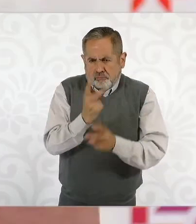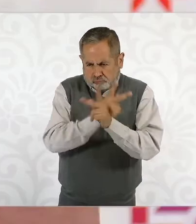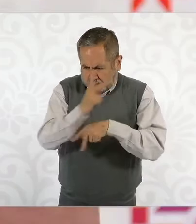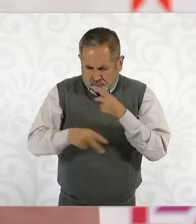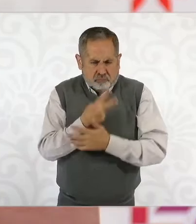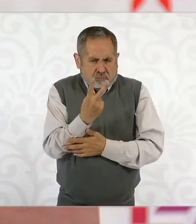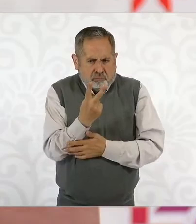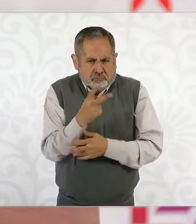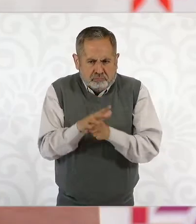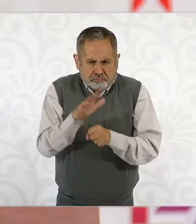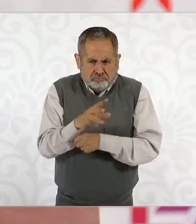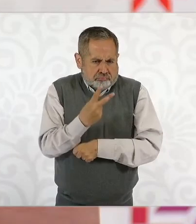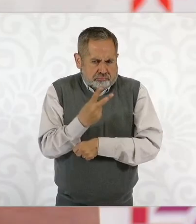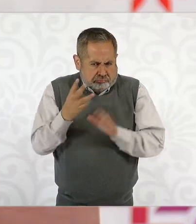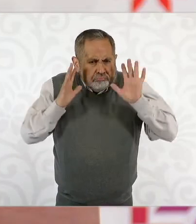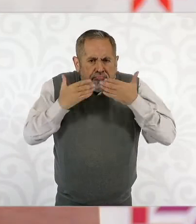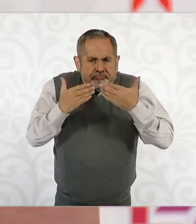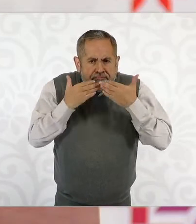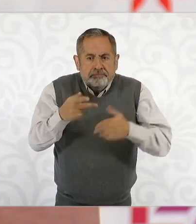es si es